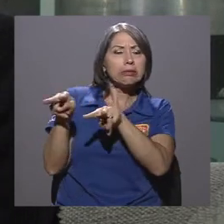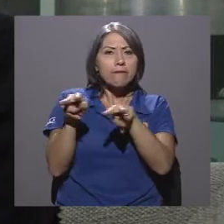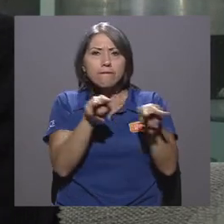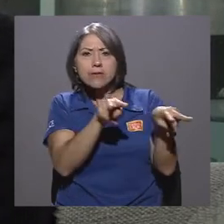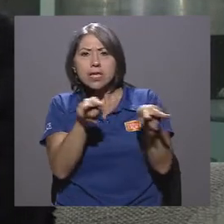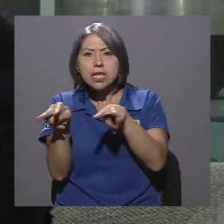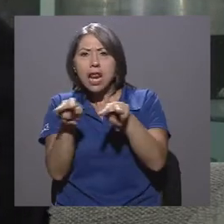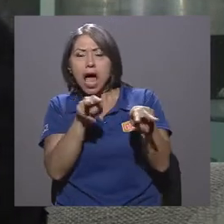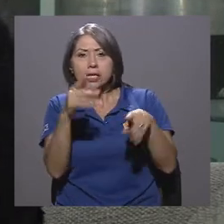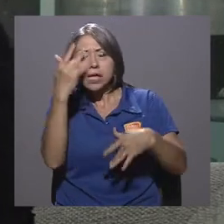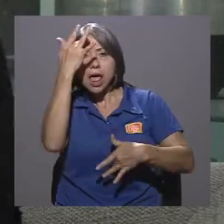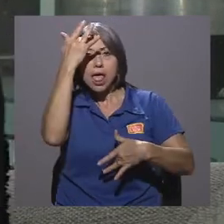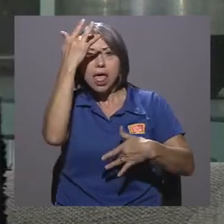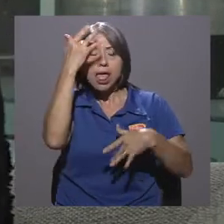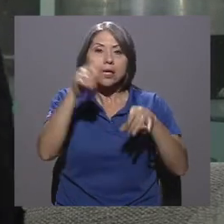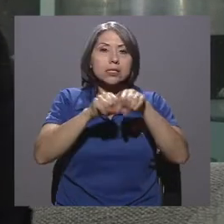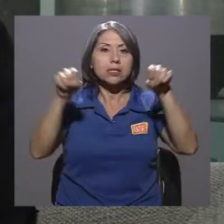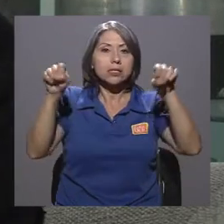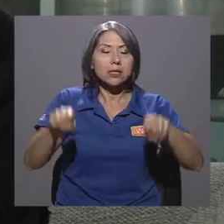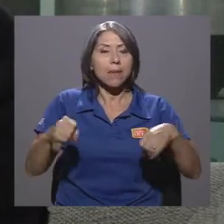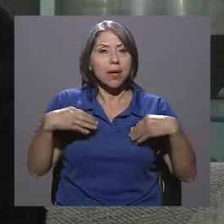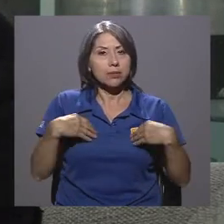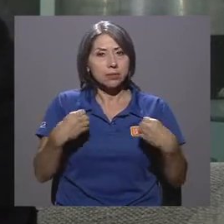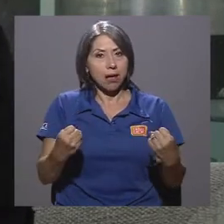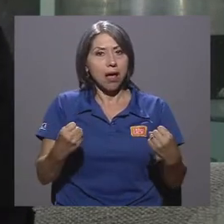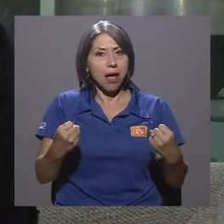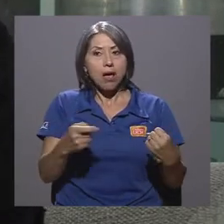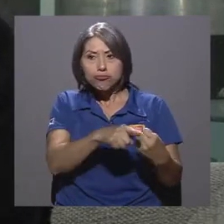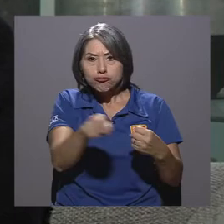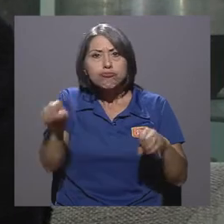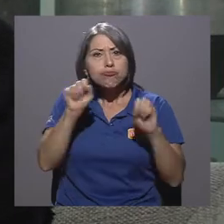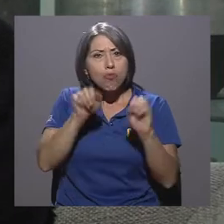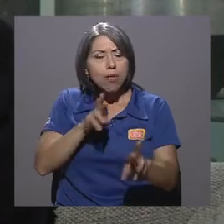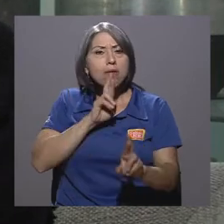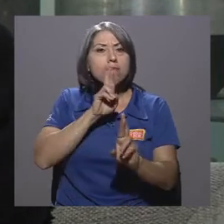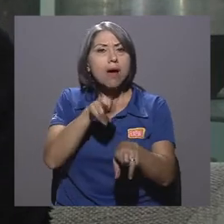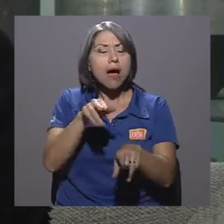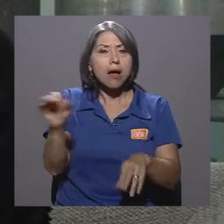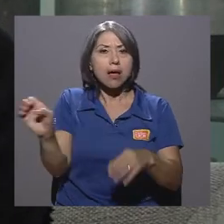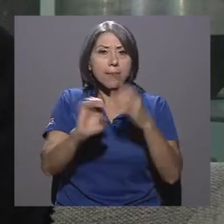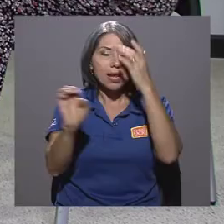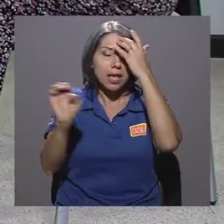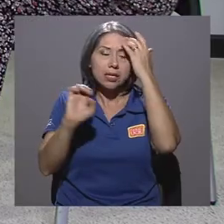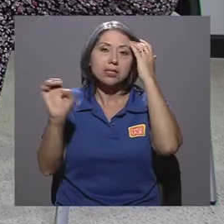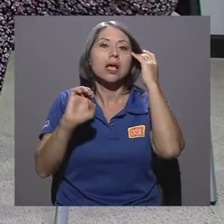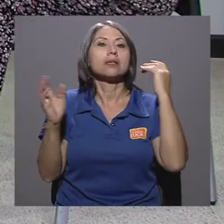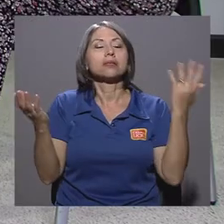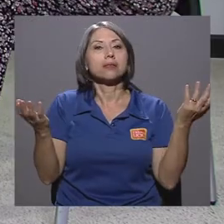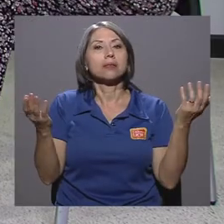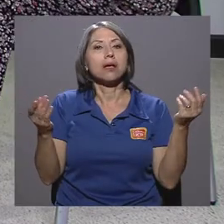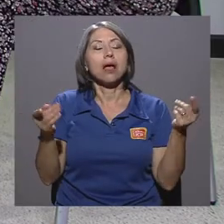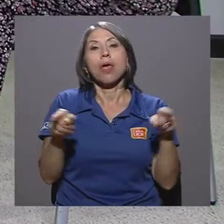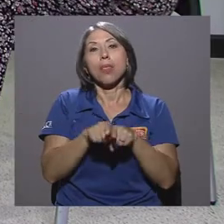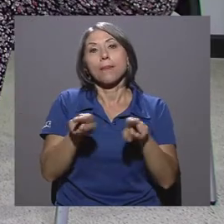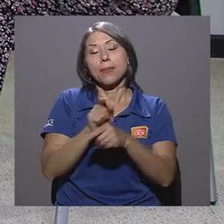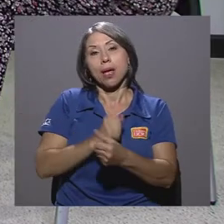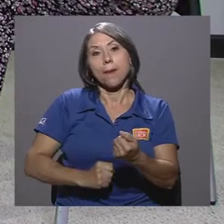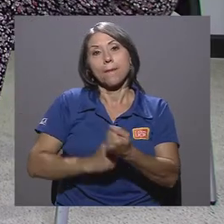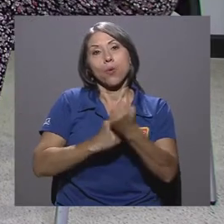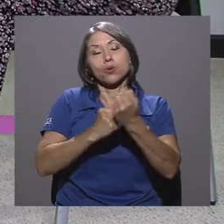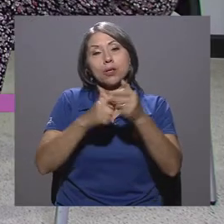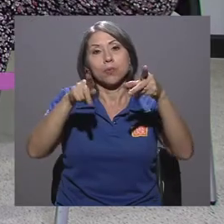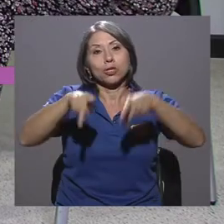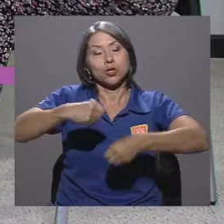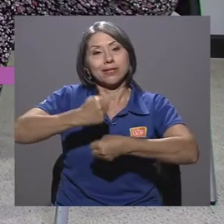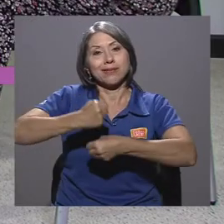epidemiológica, de los sistemas de salud para que puedan responder a este tipo de emergencias. Estamos apoyando al personal de